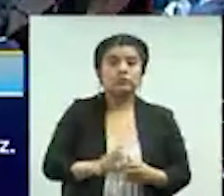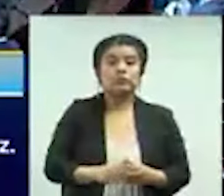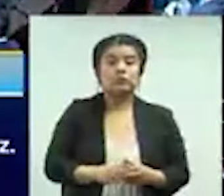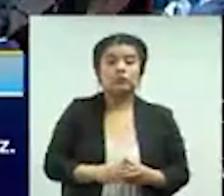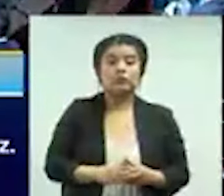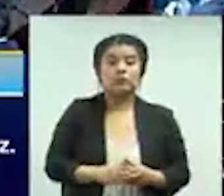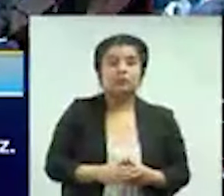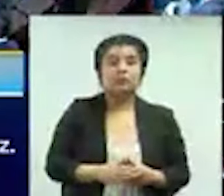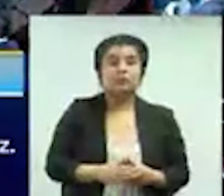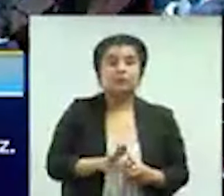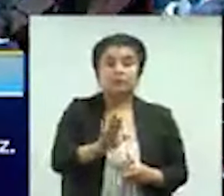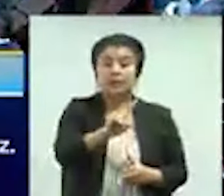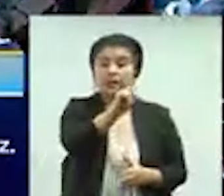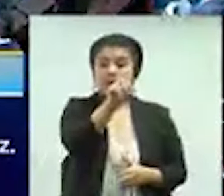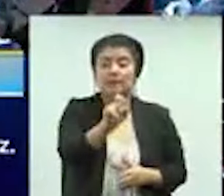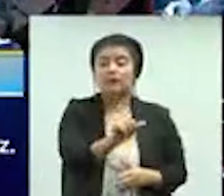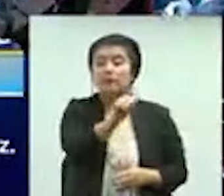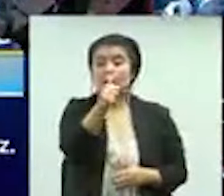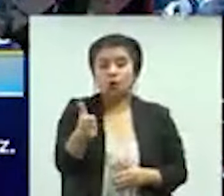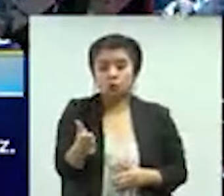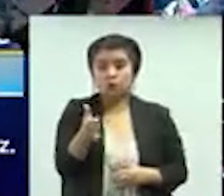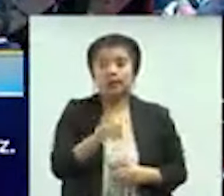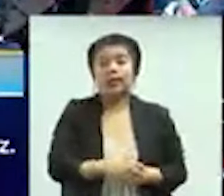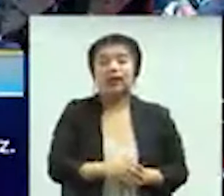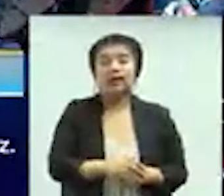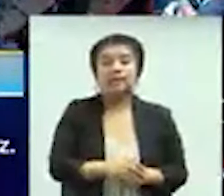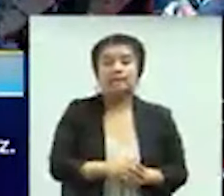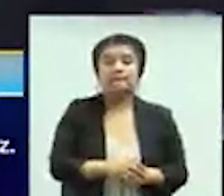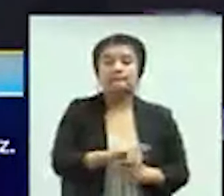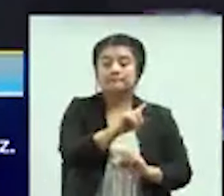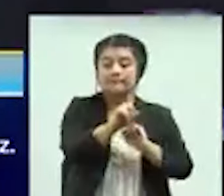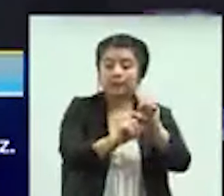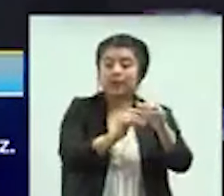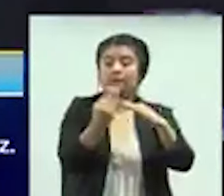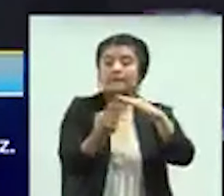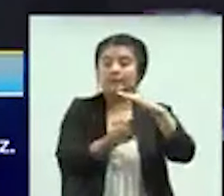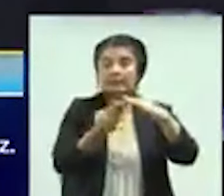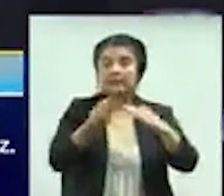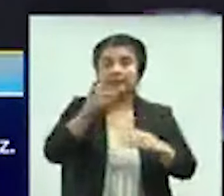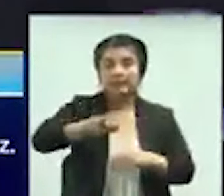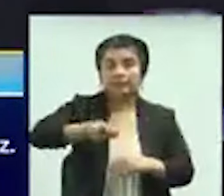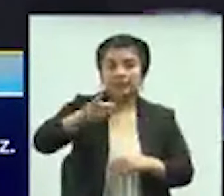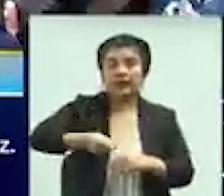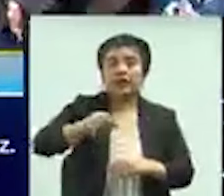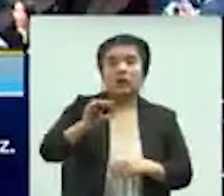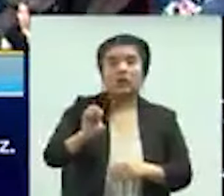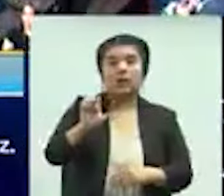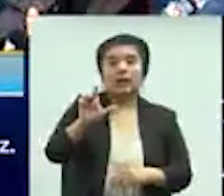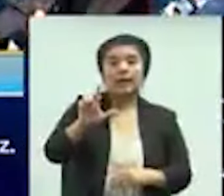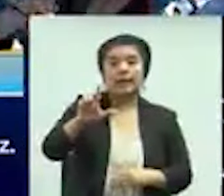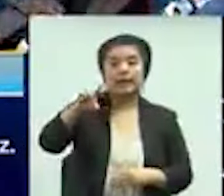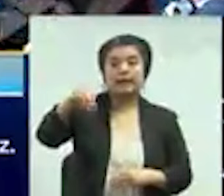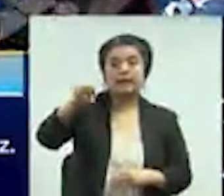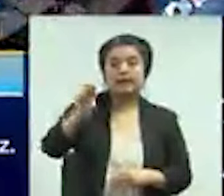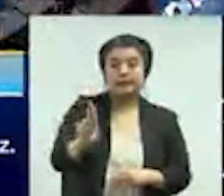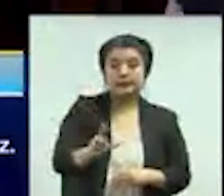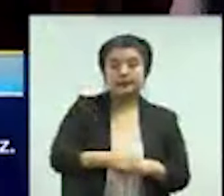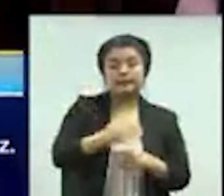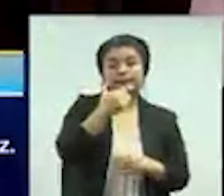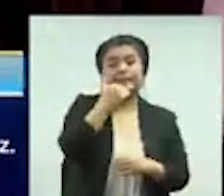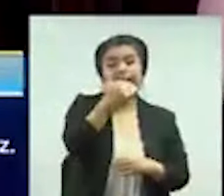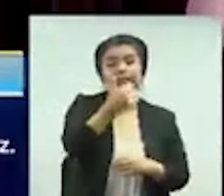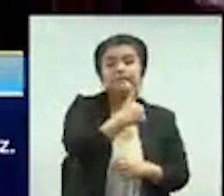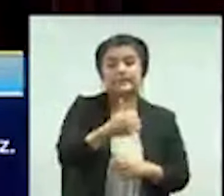Para formular la siguiente pregunta básica, tiene la palabra el diputado Elmer Palencia. Muchas gracias,